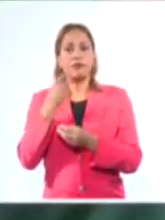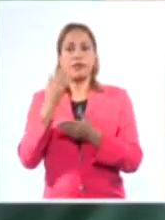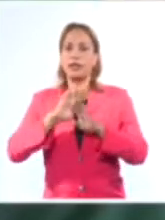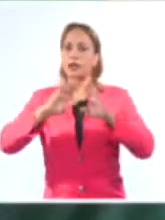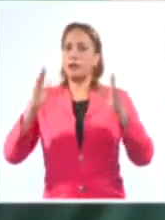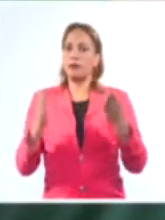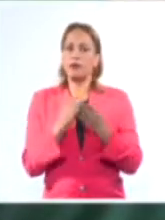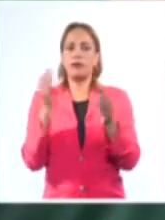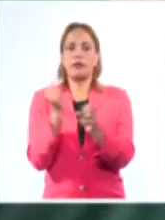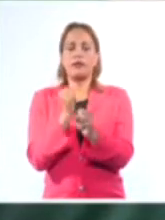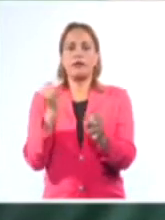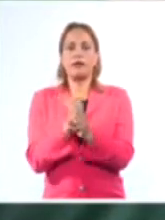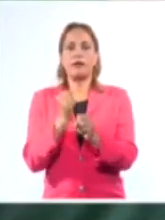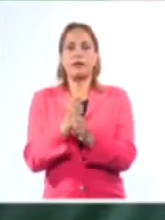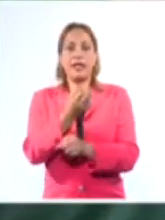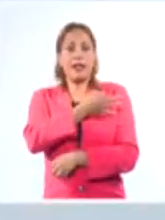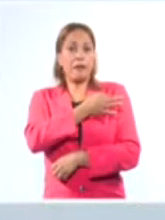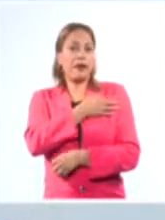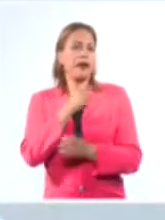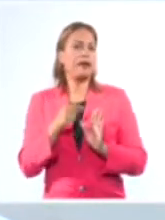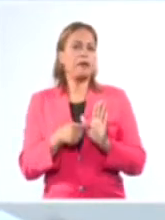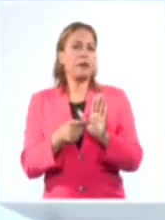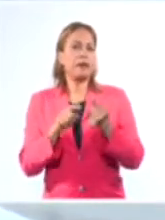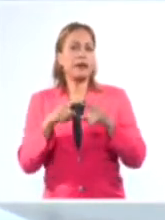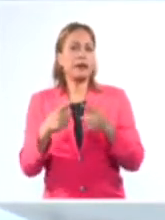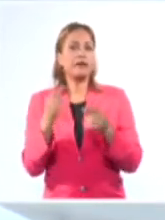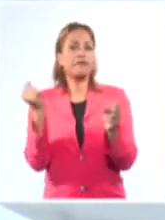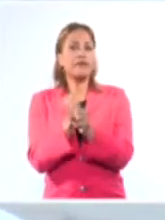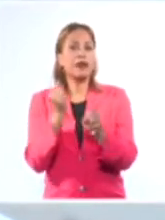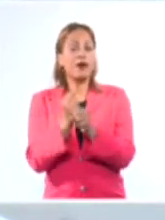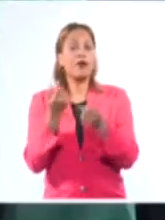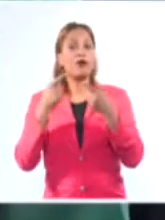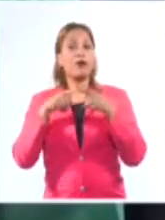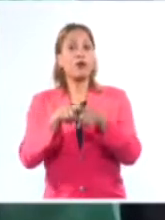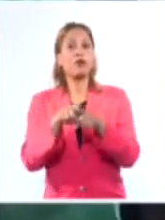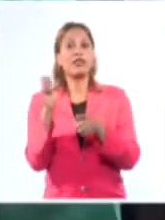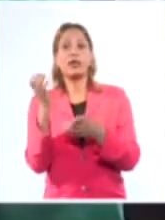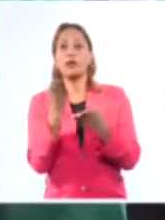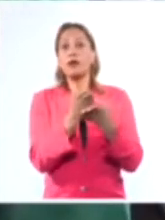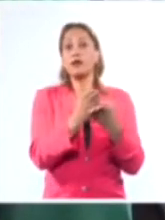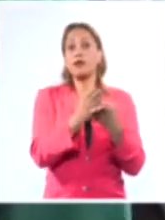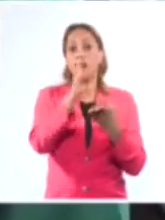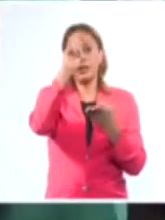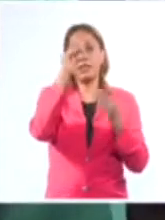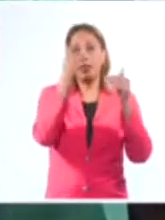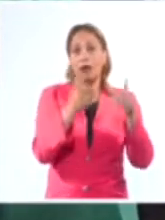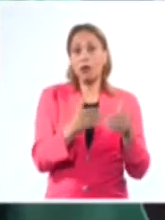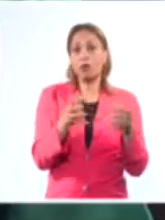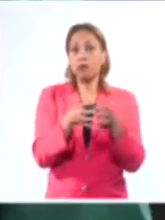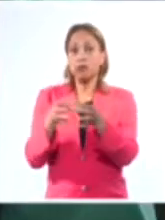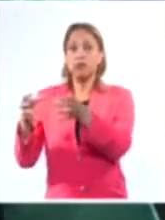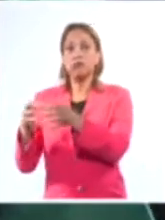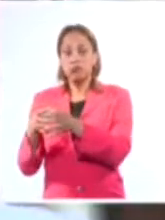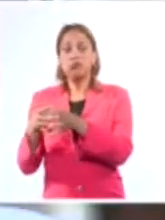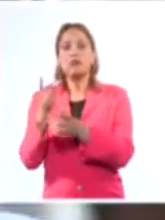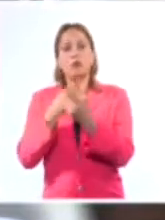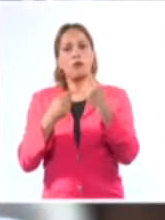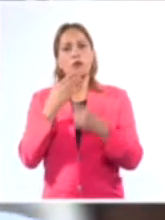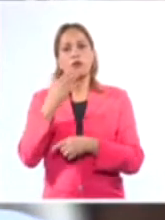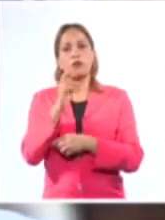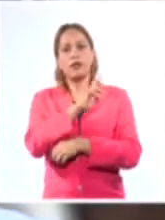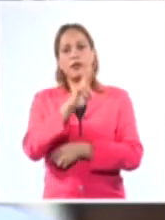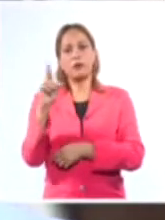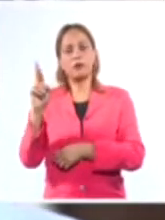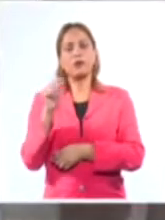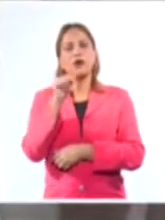Solidaridad. Esta medalla demuestra además la eficacia de la unión entre educación y salud como baluartes de la revolución.